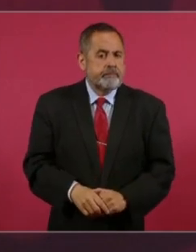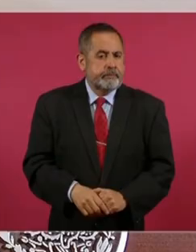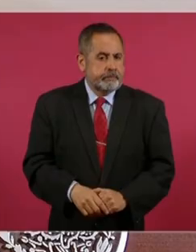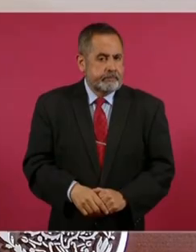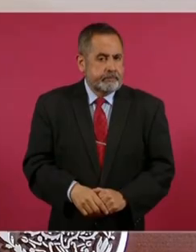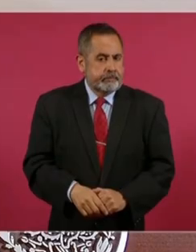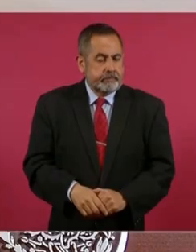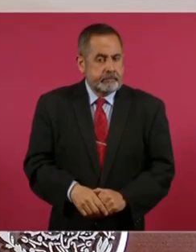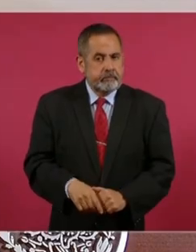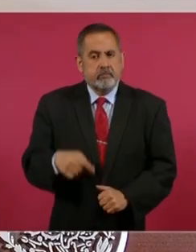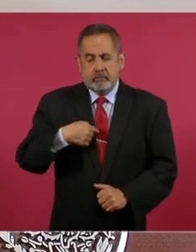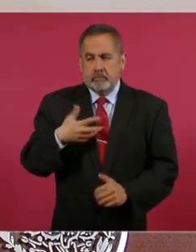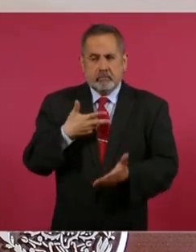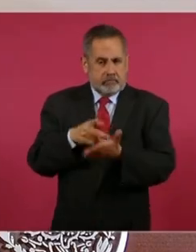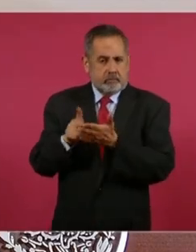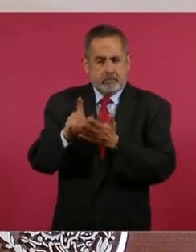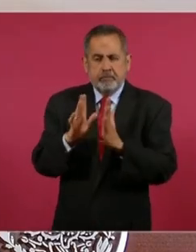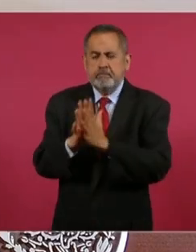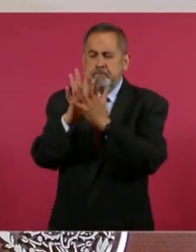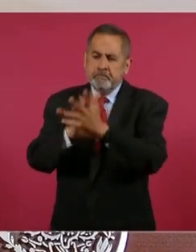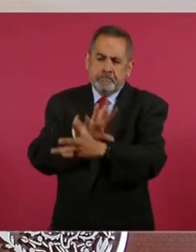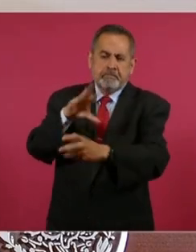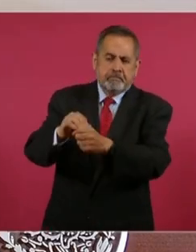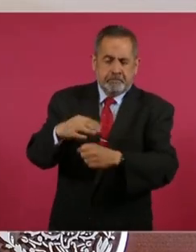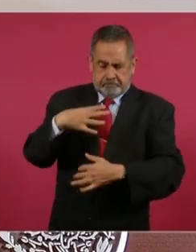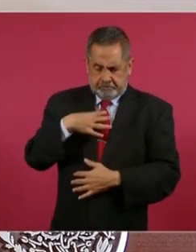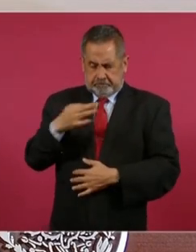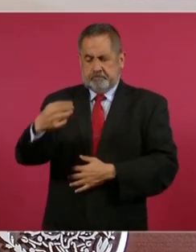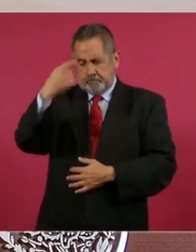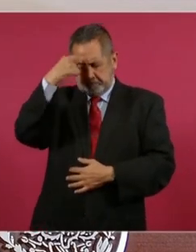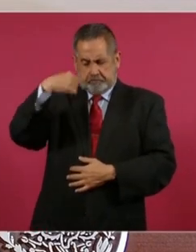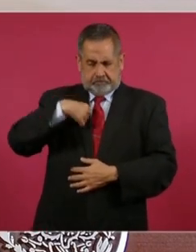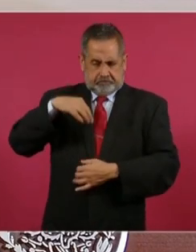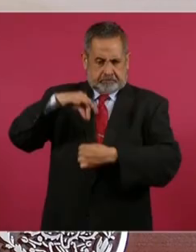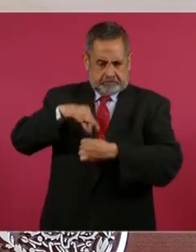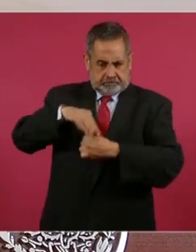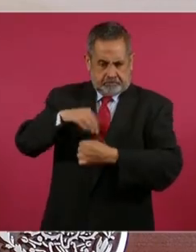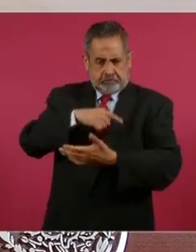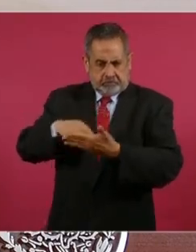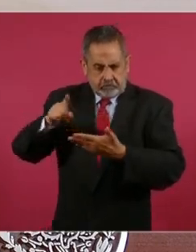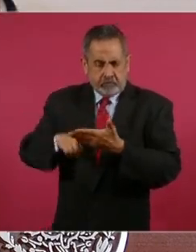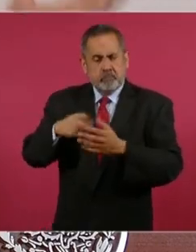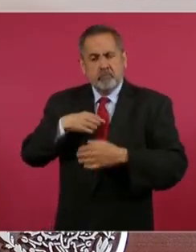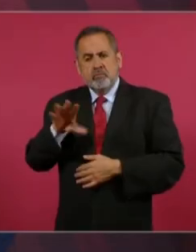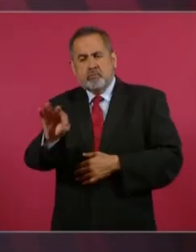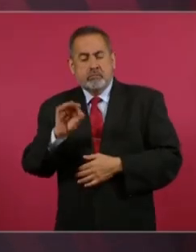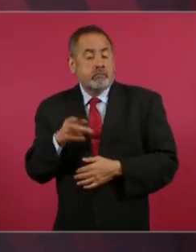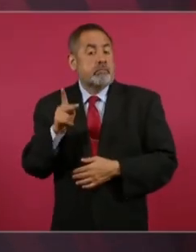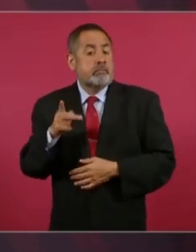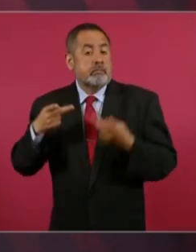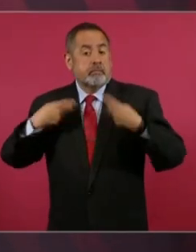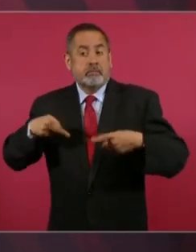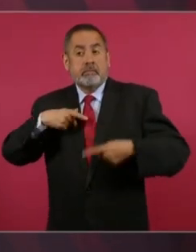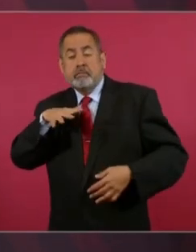Para participar en elecciones. Pero pueblo somos